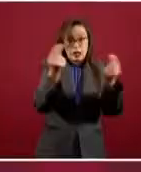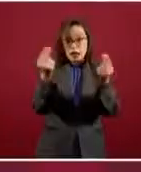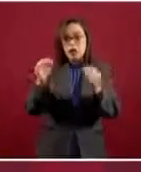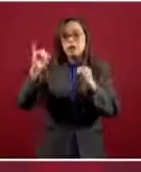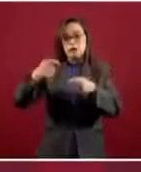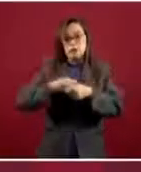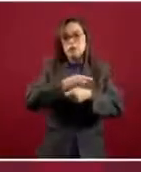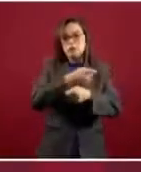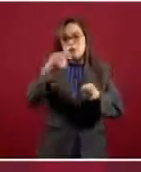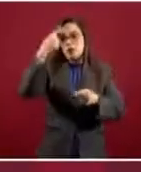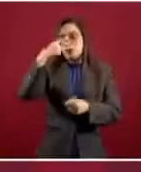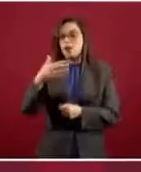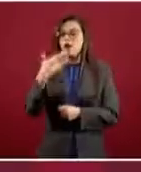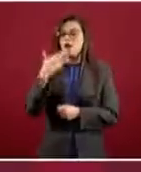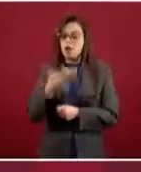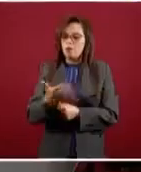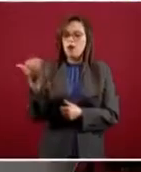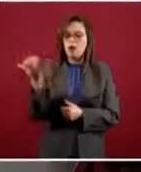utilizadas eficientemente.